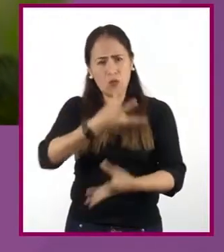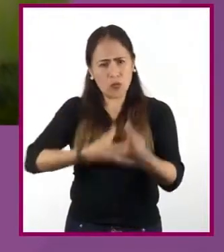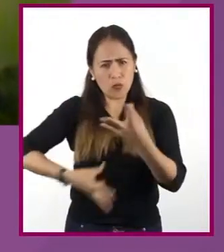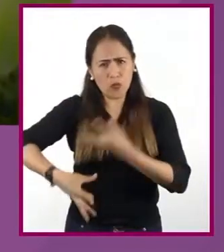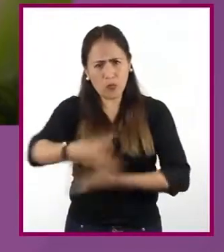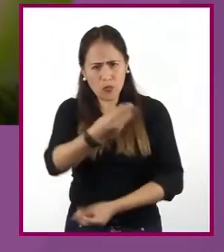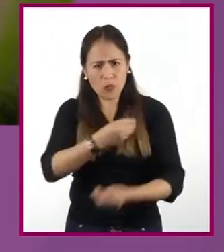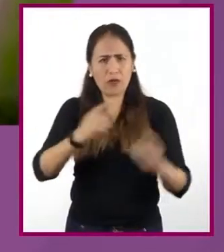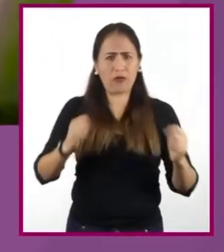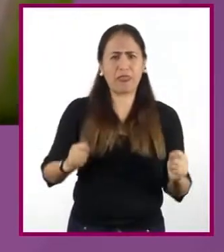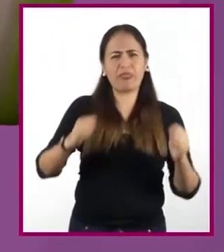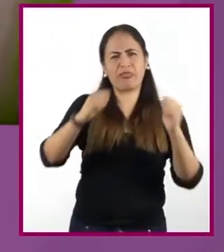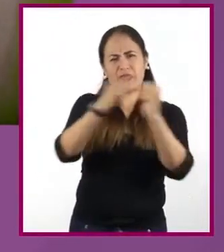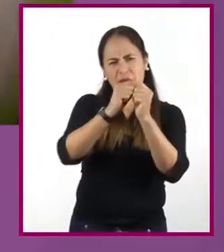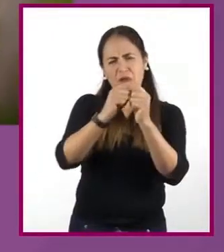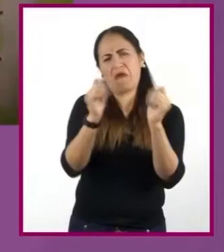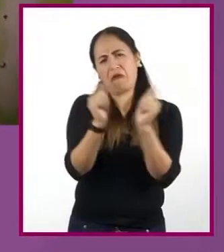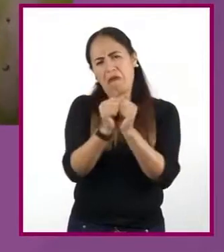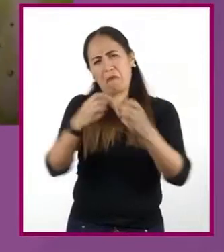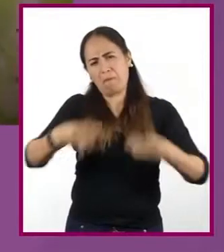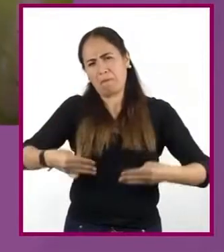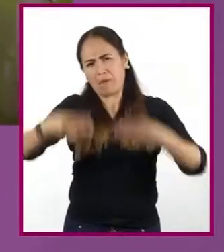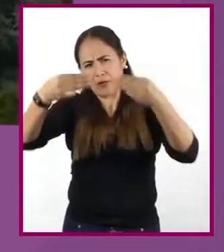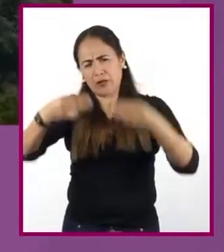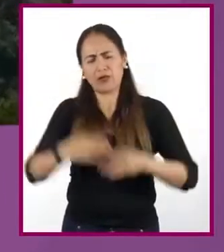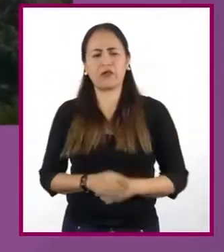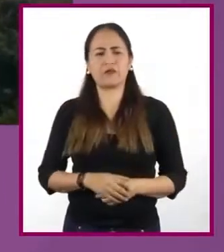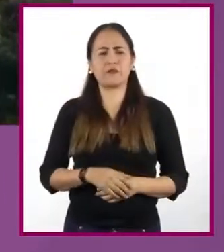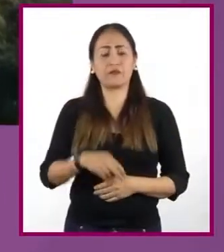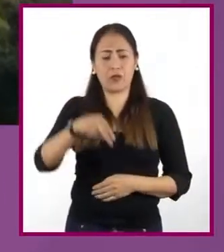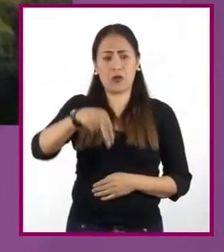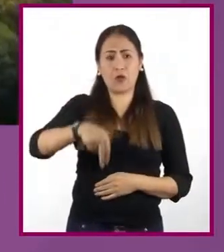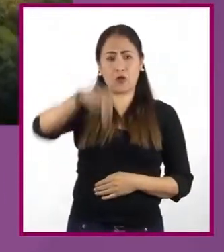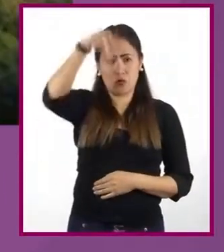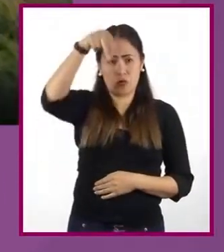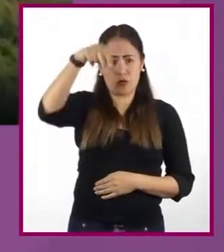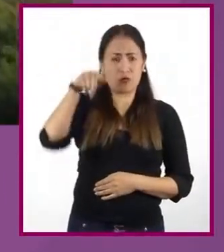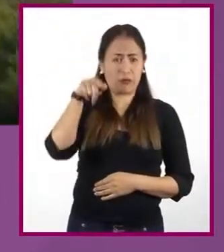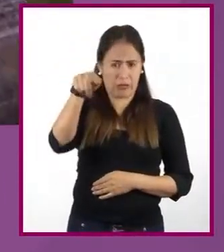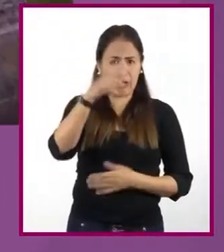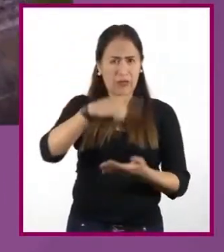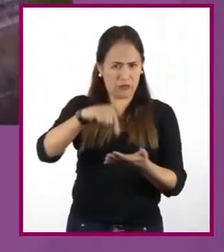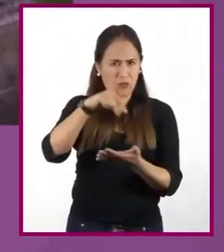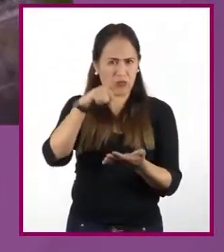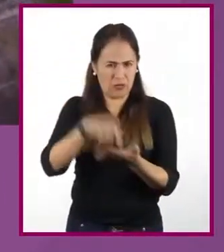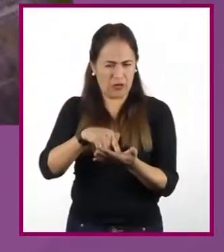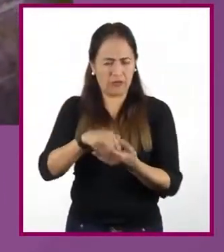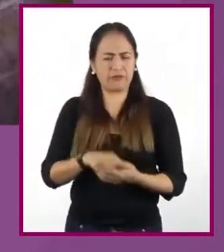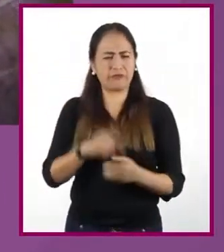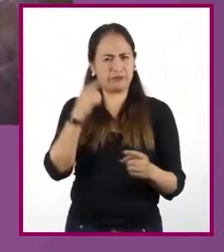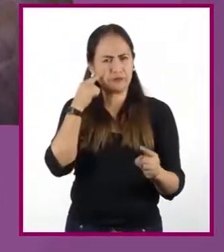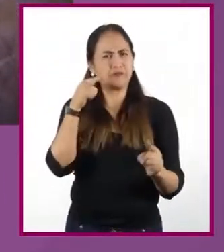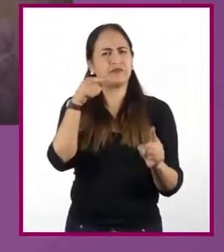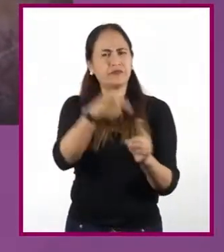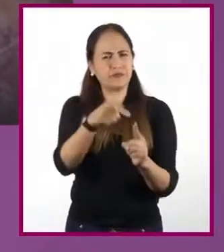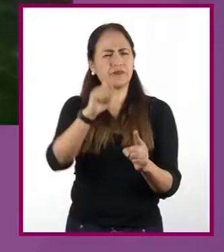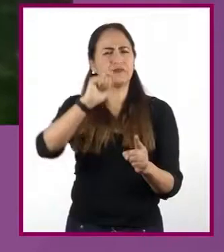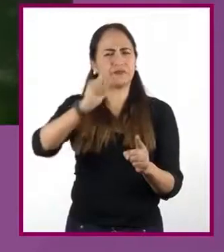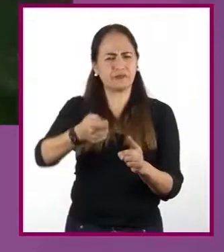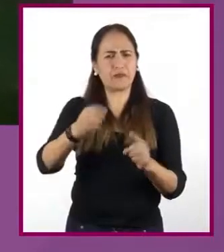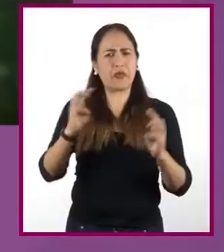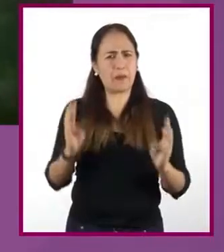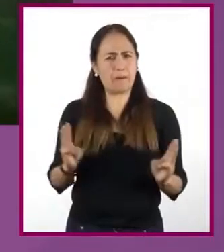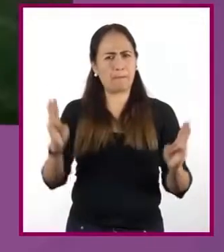de templo-mercado. En el norte del complejo territorio arquitectónico se localiza una elevación